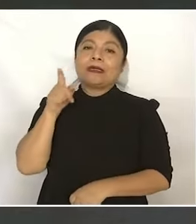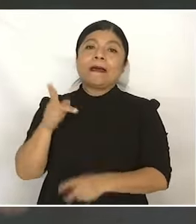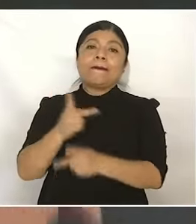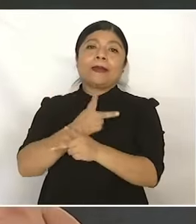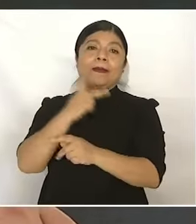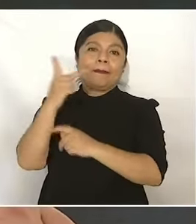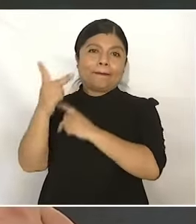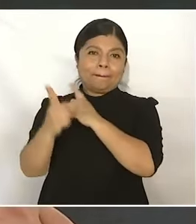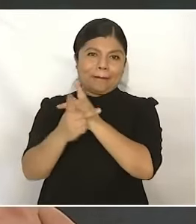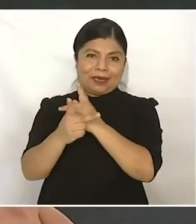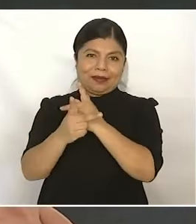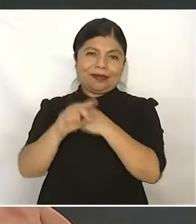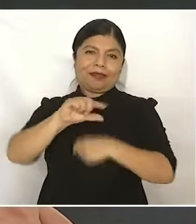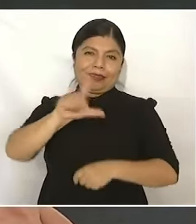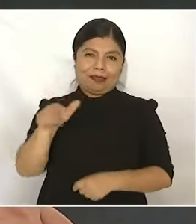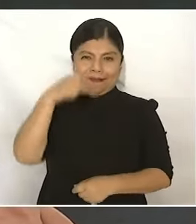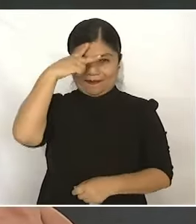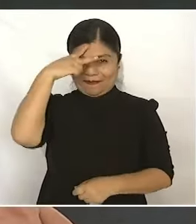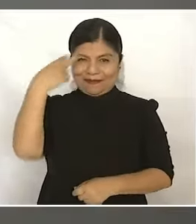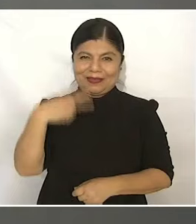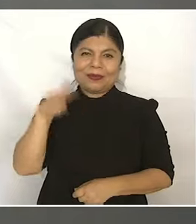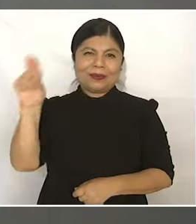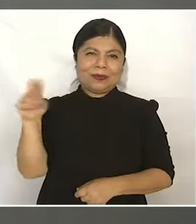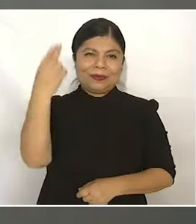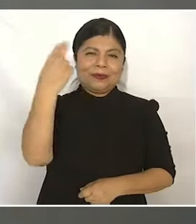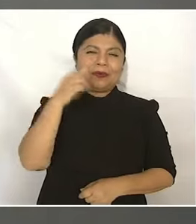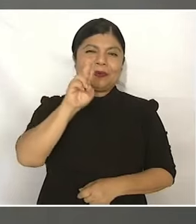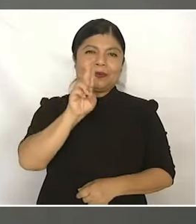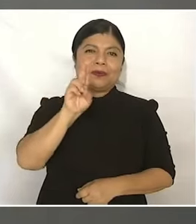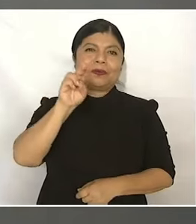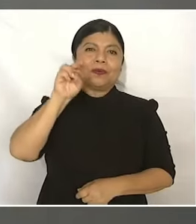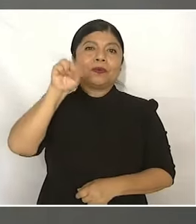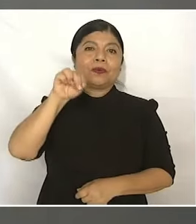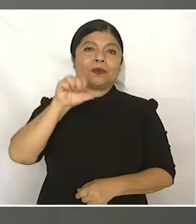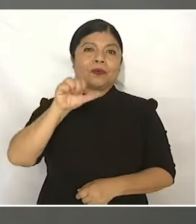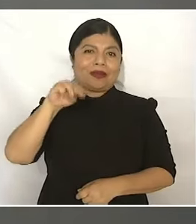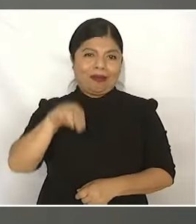la licenciatura. Soy licenciado en ciencia política.